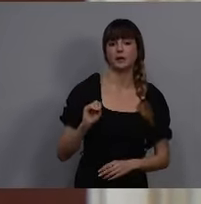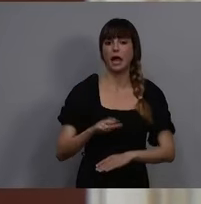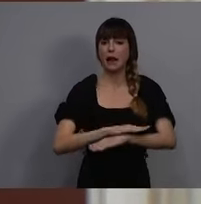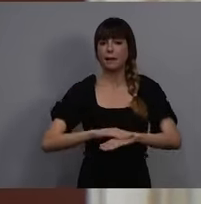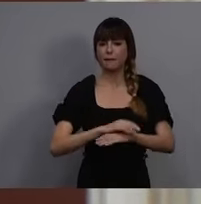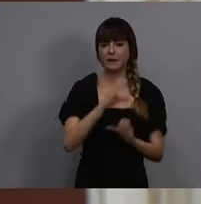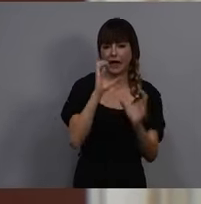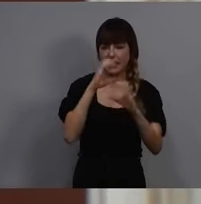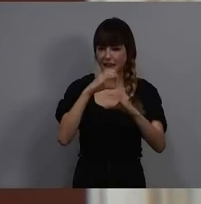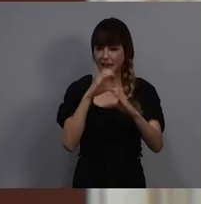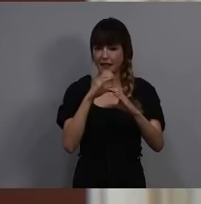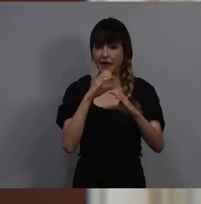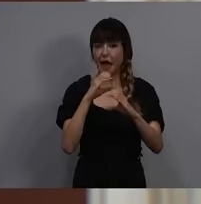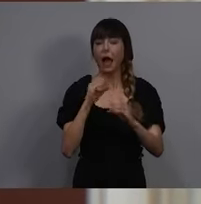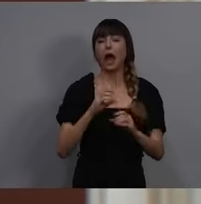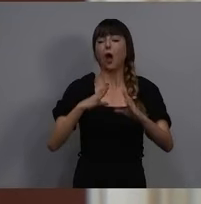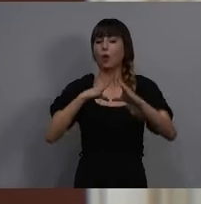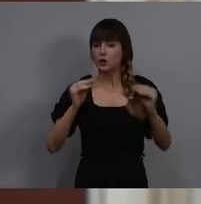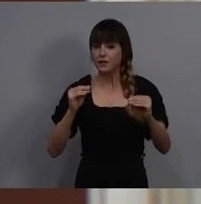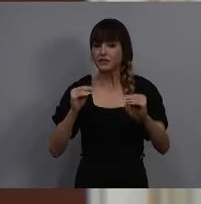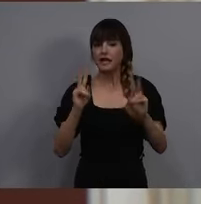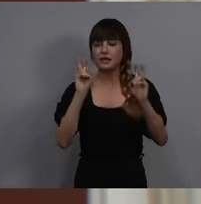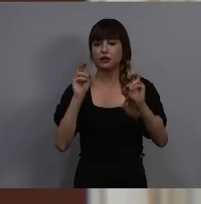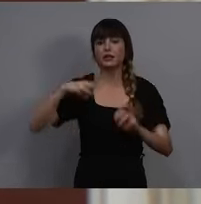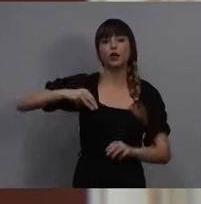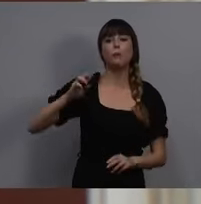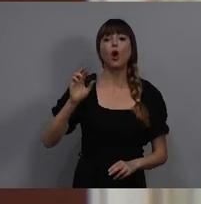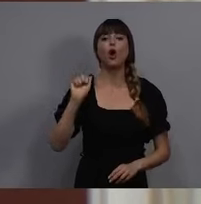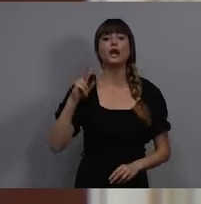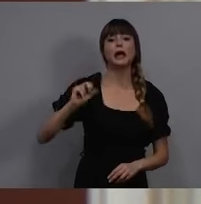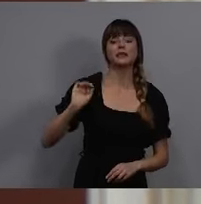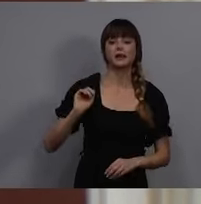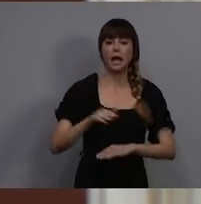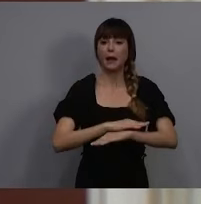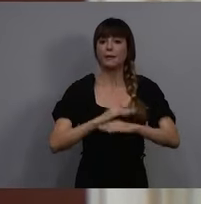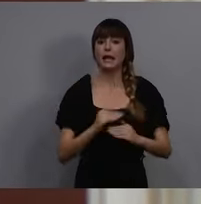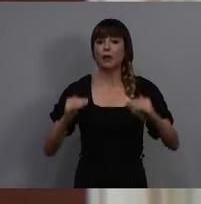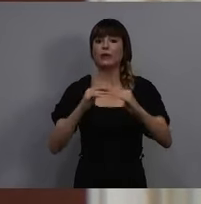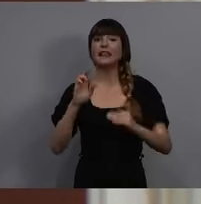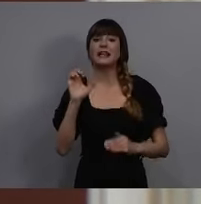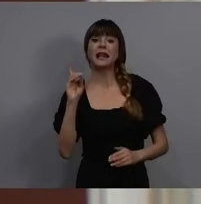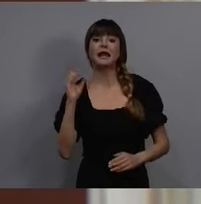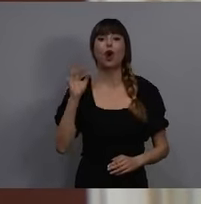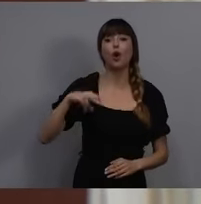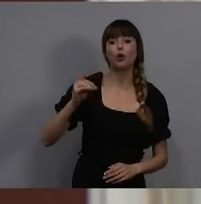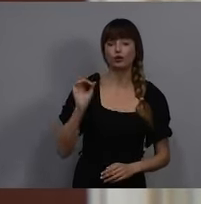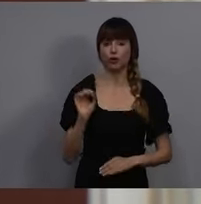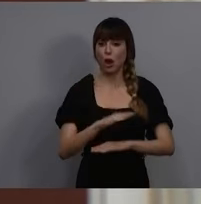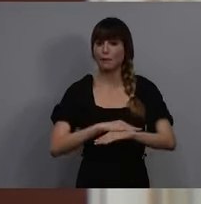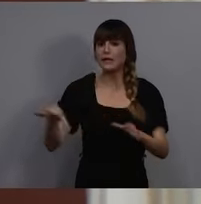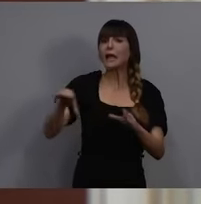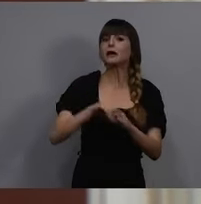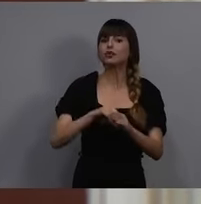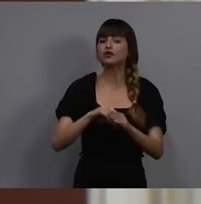ciencia innovación y universidades Diana morant ministra de igualdad Ana redondo ministra de inclusión